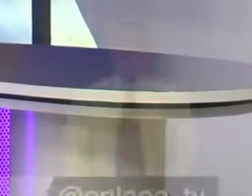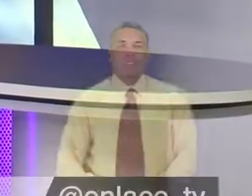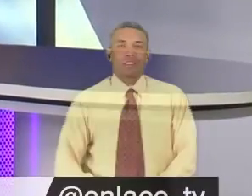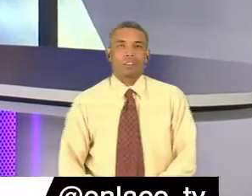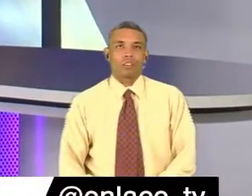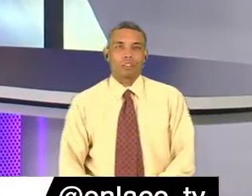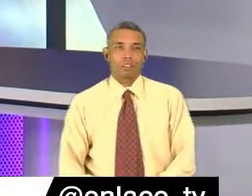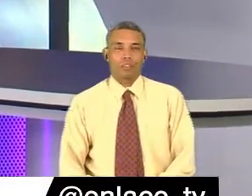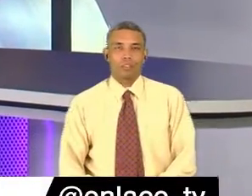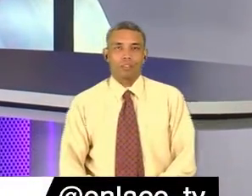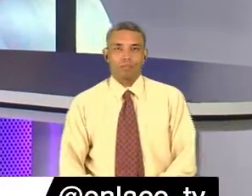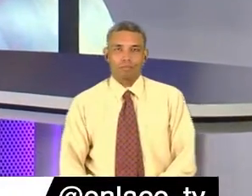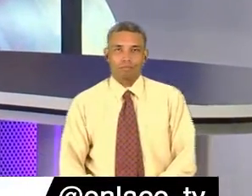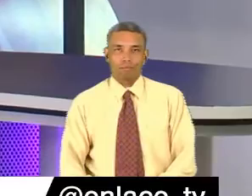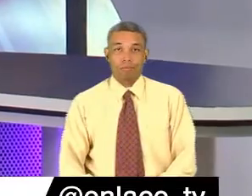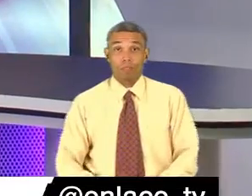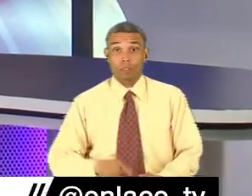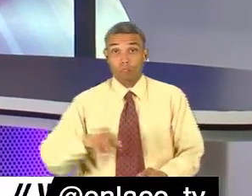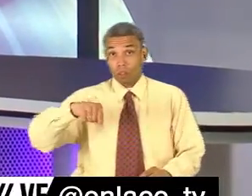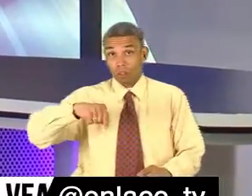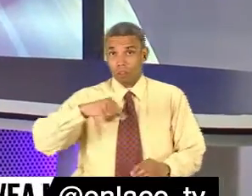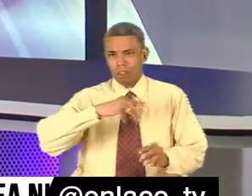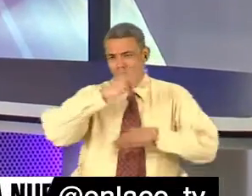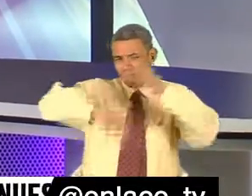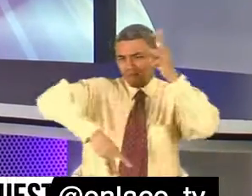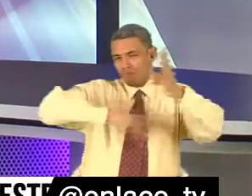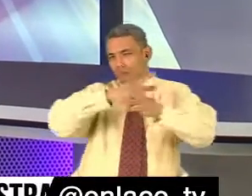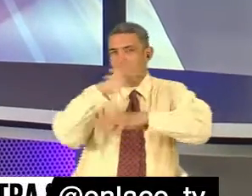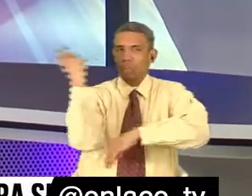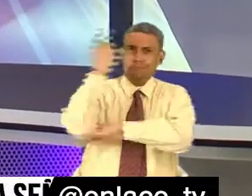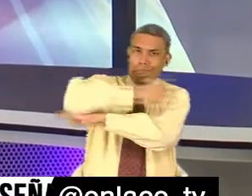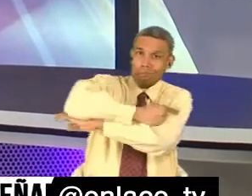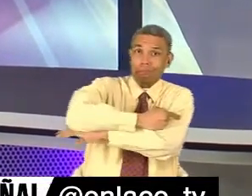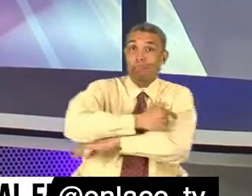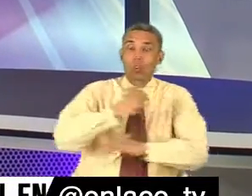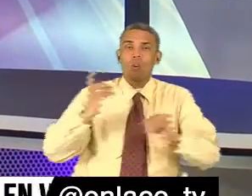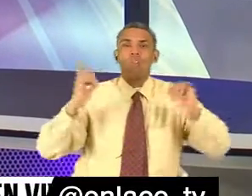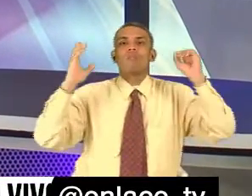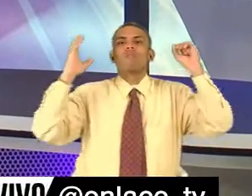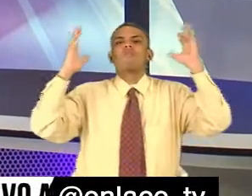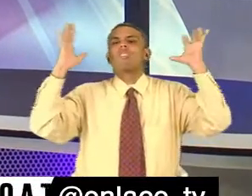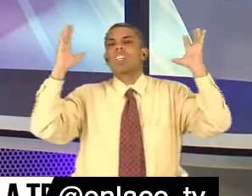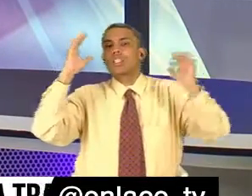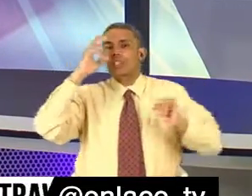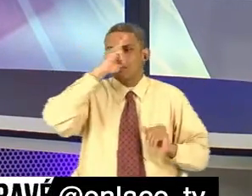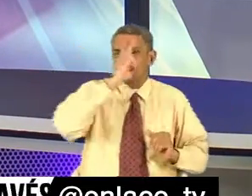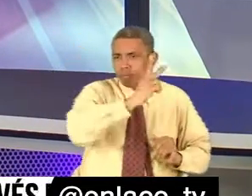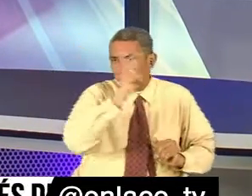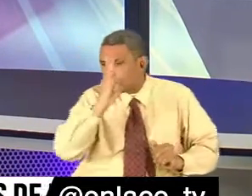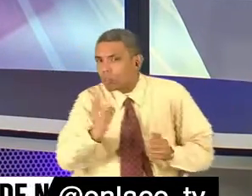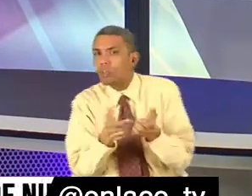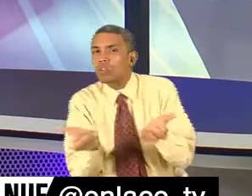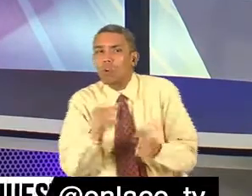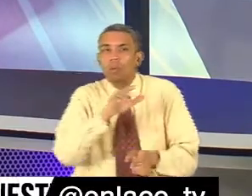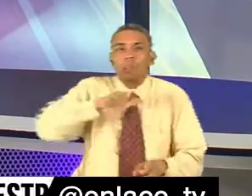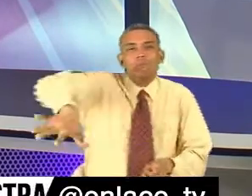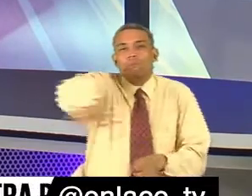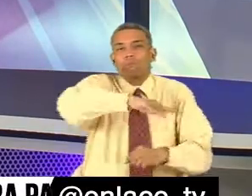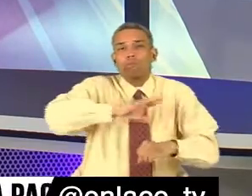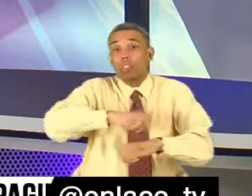Hoy se celebra en todo el mundo el Día del Medio Ambiente, una iniciativa implementada por las organizaciones de las Naciones